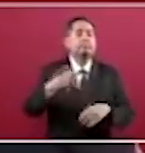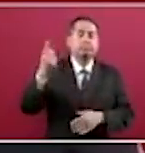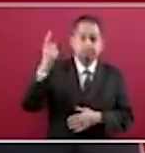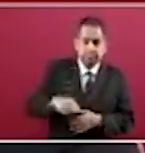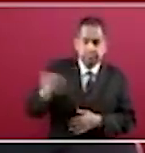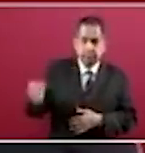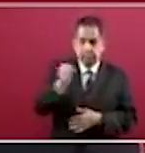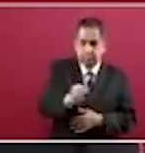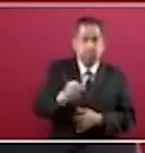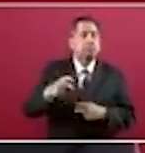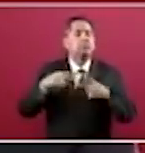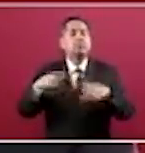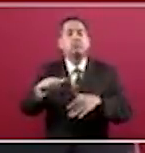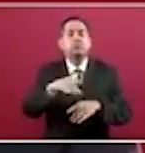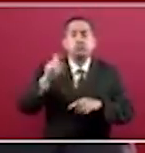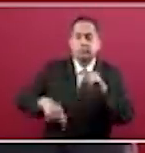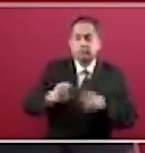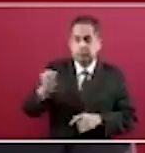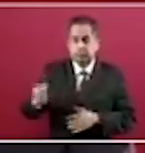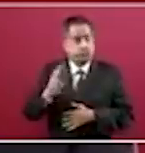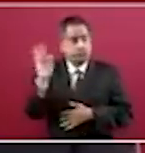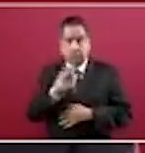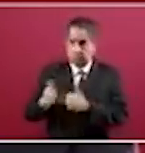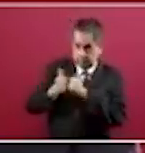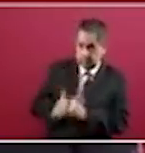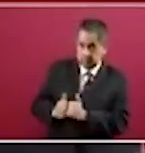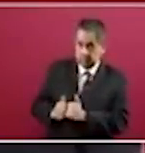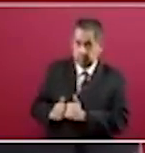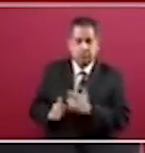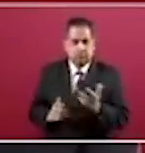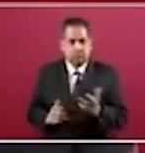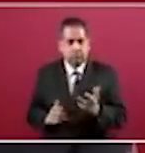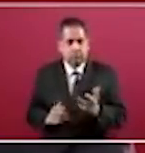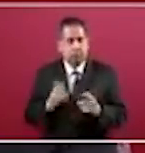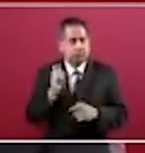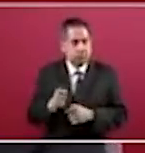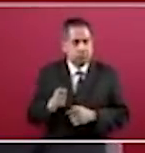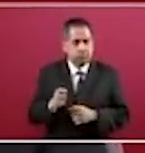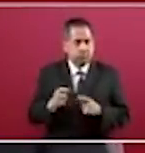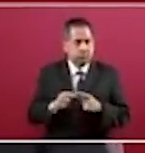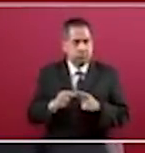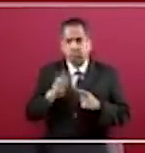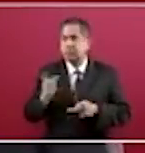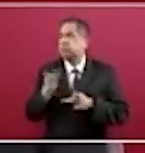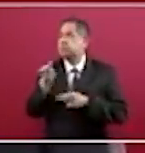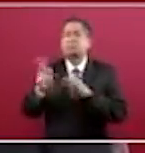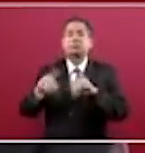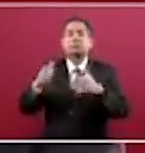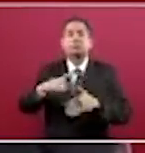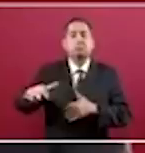quita. Pero si dicen que se quede después de la